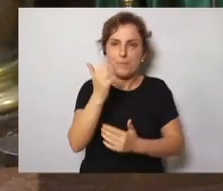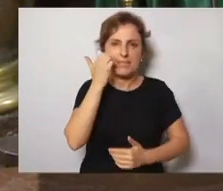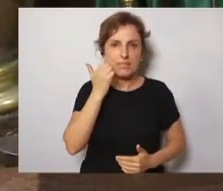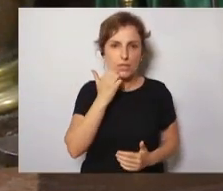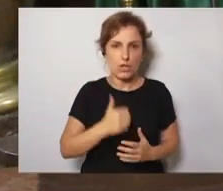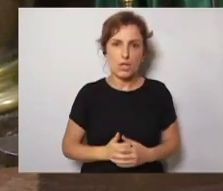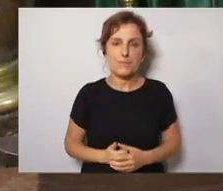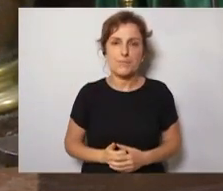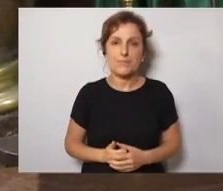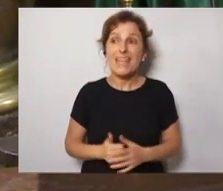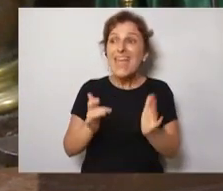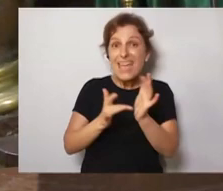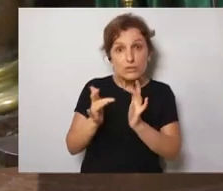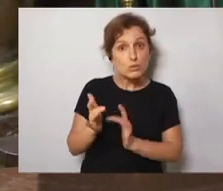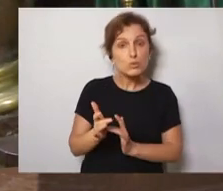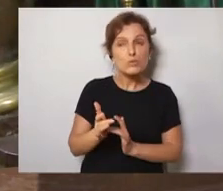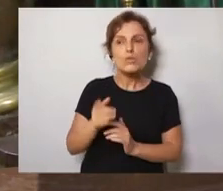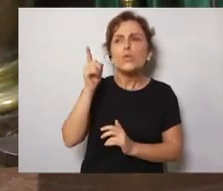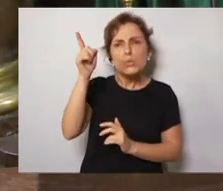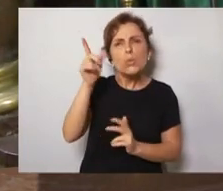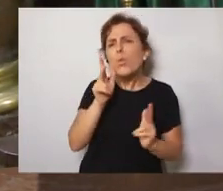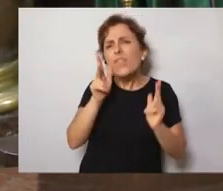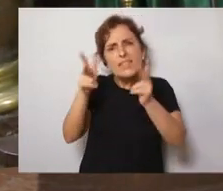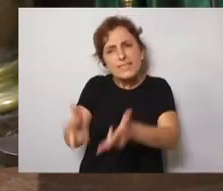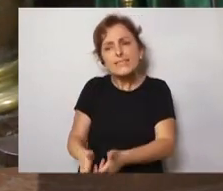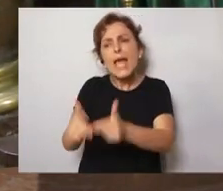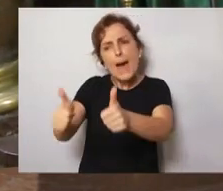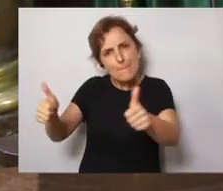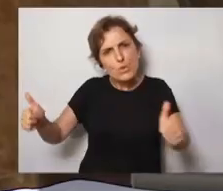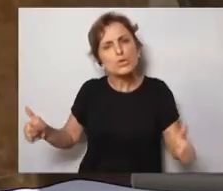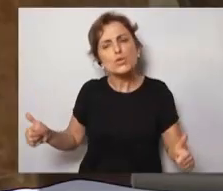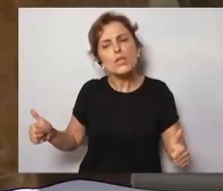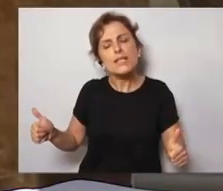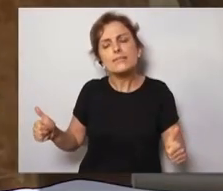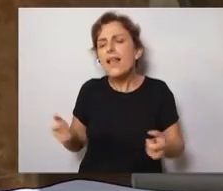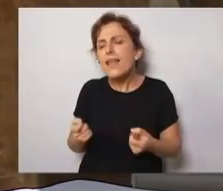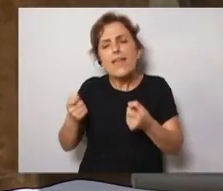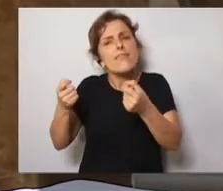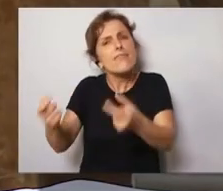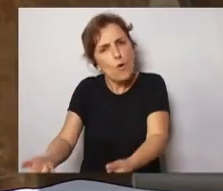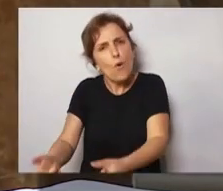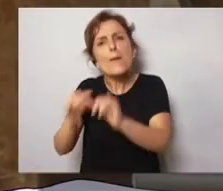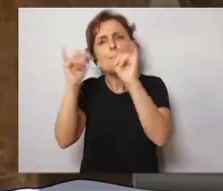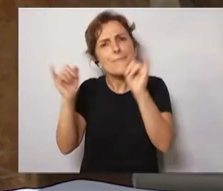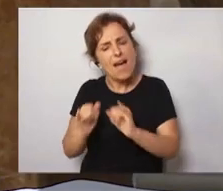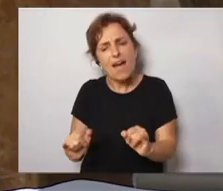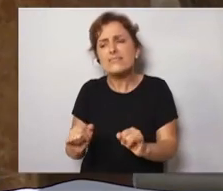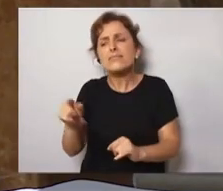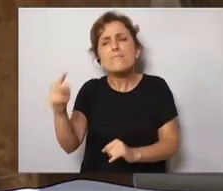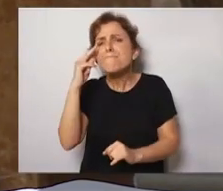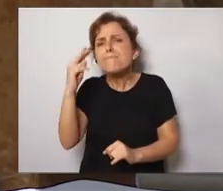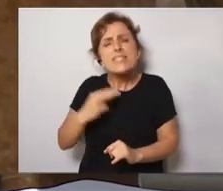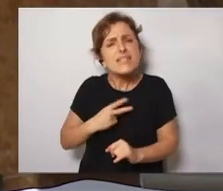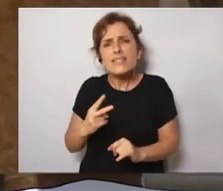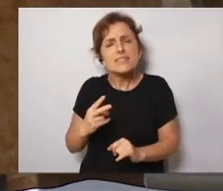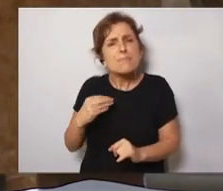señor jesus que dijiste a sus apóstoles les dejo la paz les doy mi paz no tengas en cuenta nuestros pecados sino